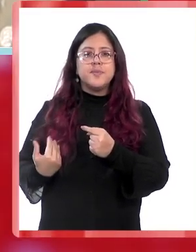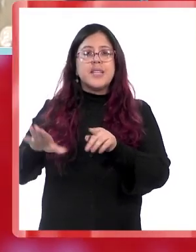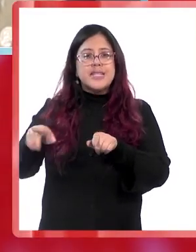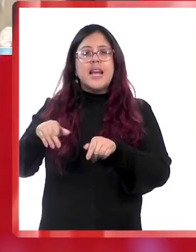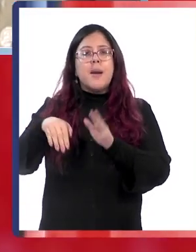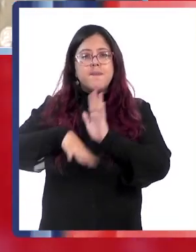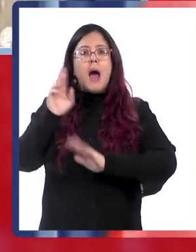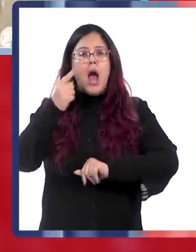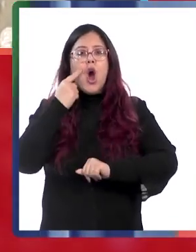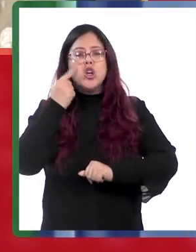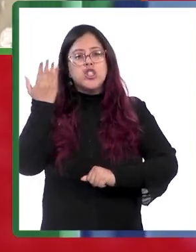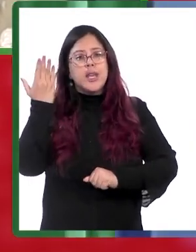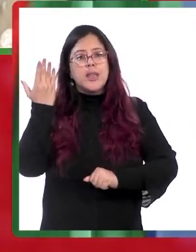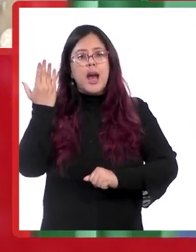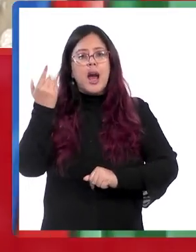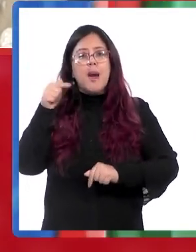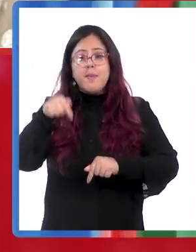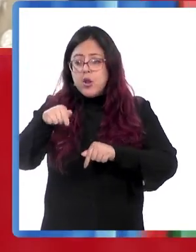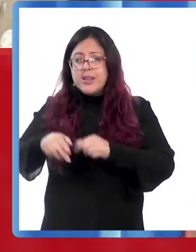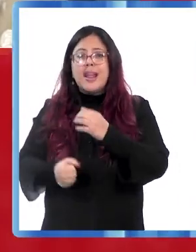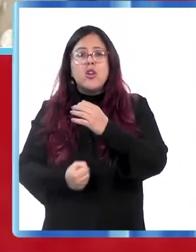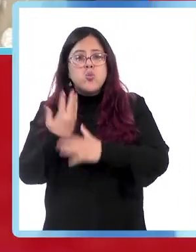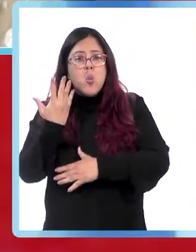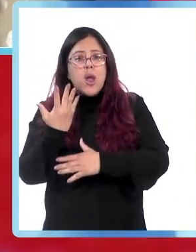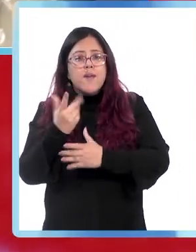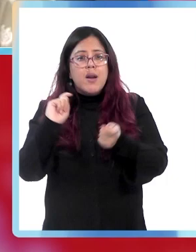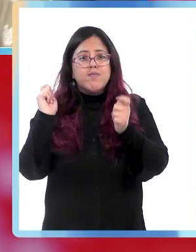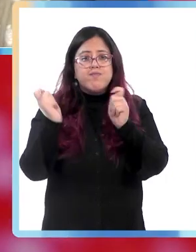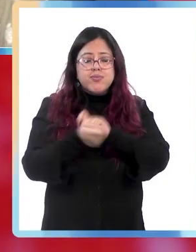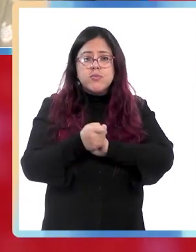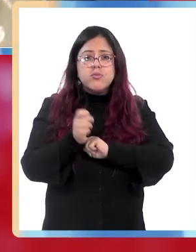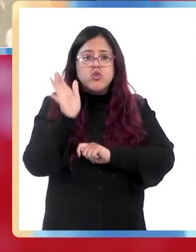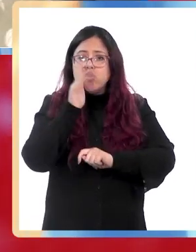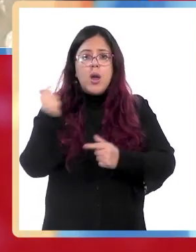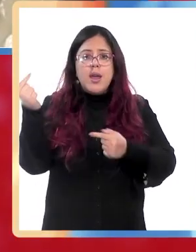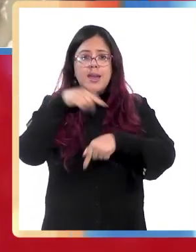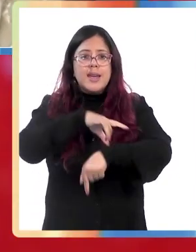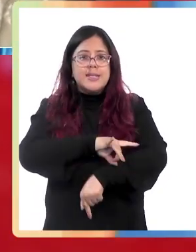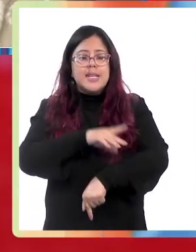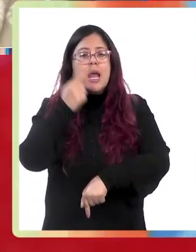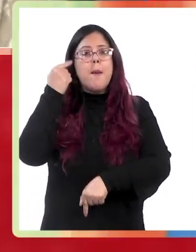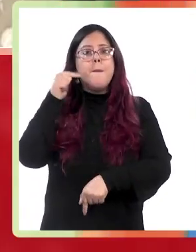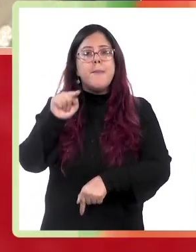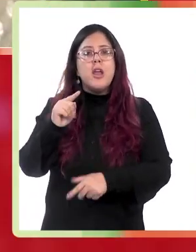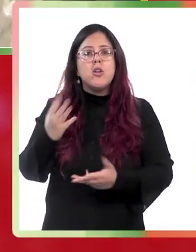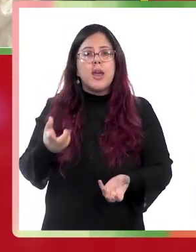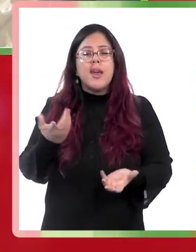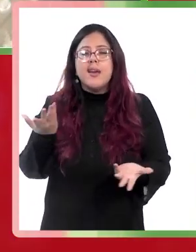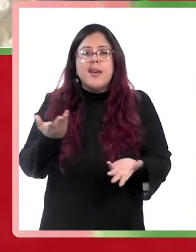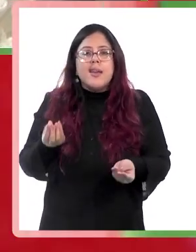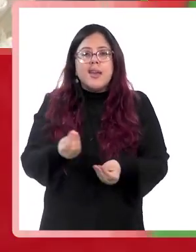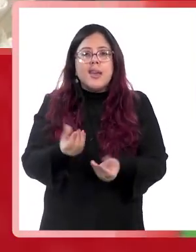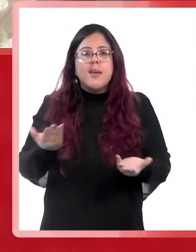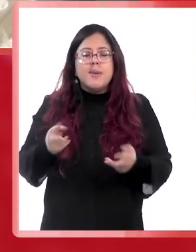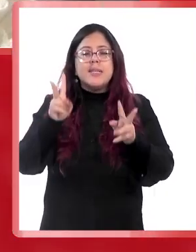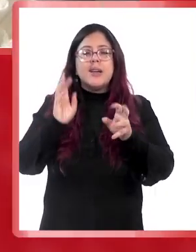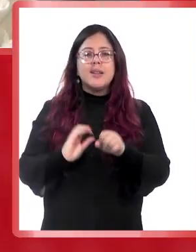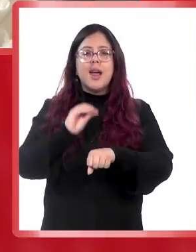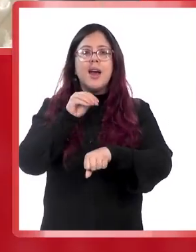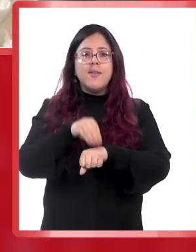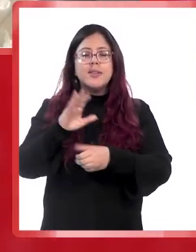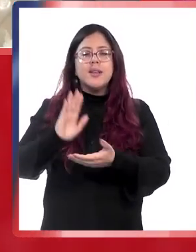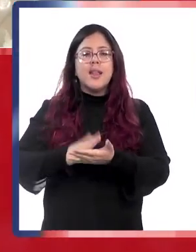Que era más conocida. La nueva variante no ha llegado a Chile, pero en este sentido, ¿qué significa